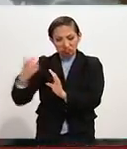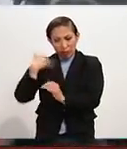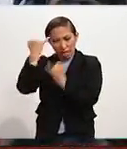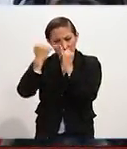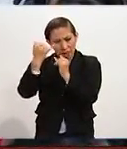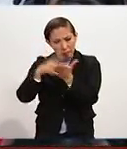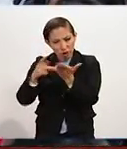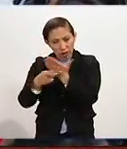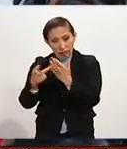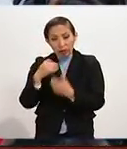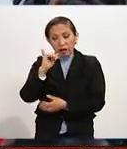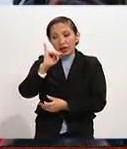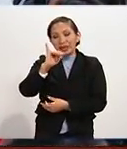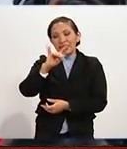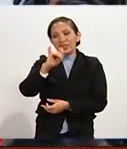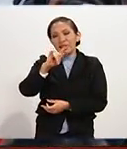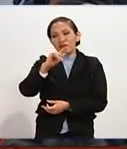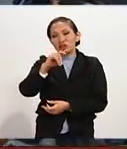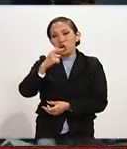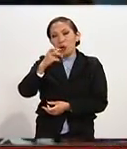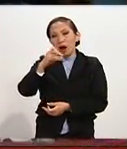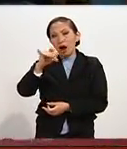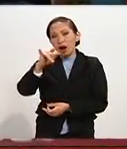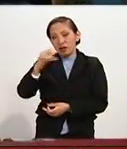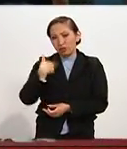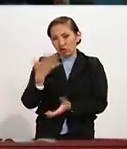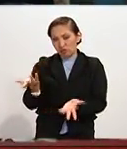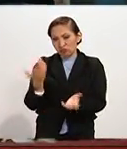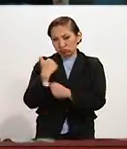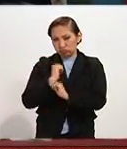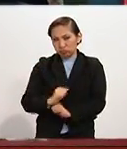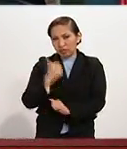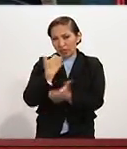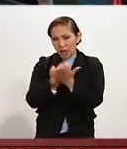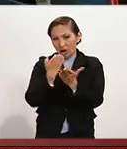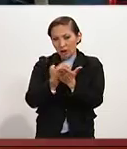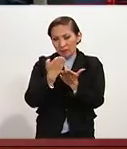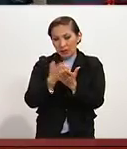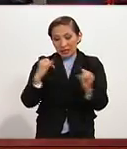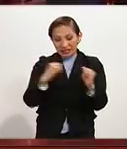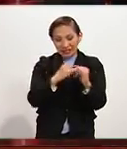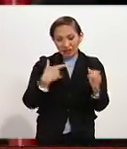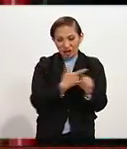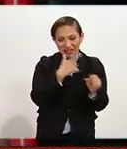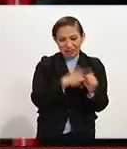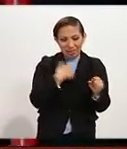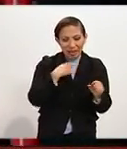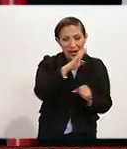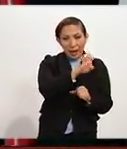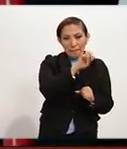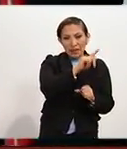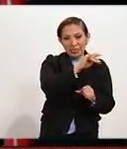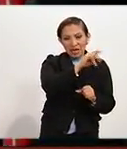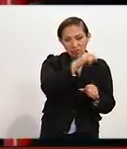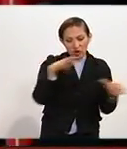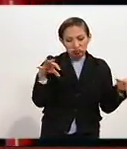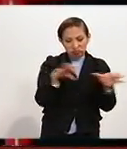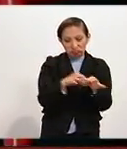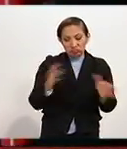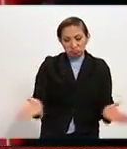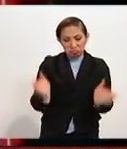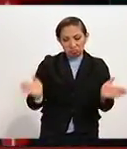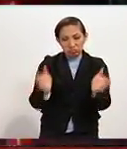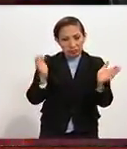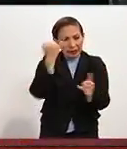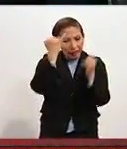secretario de Economía, Ildefonso Guajardo, dijo que pues la dependencia a su cargo a través del Instituto Nacional del Emprendedor va a continuar